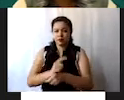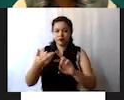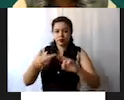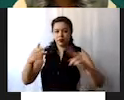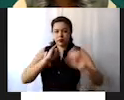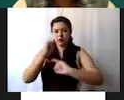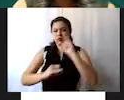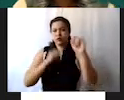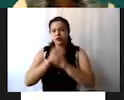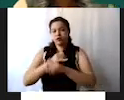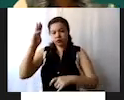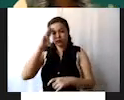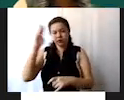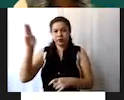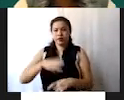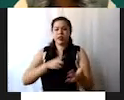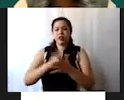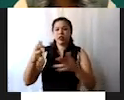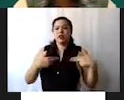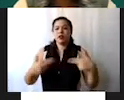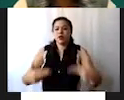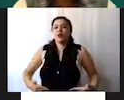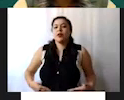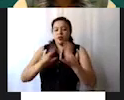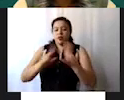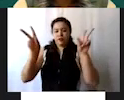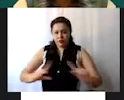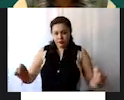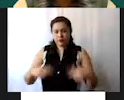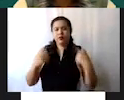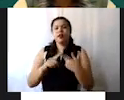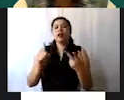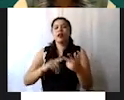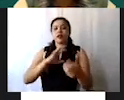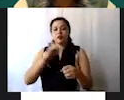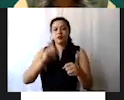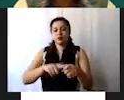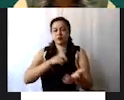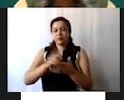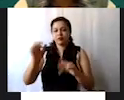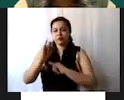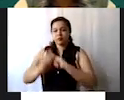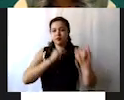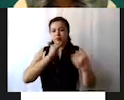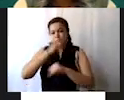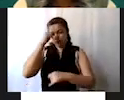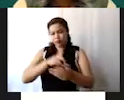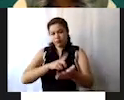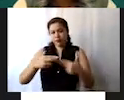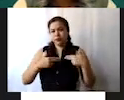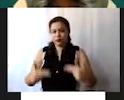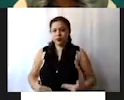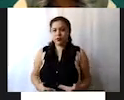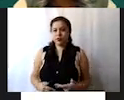y maestra en Derechos Humanos y Paz. Cuenta con especialización en Derecho Internacional de los Derechos Humanos,